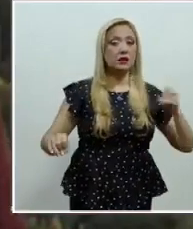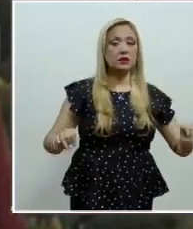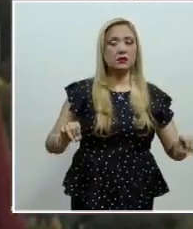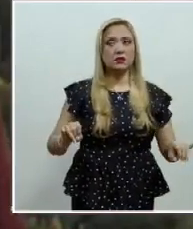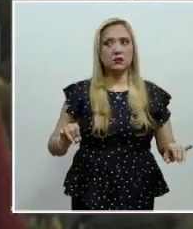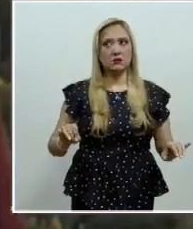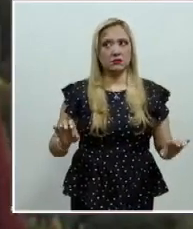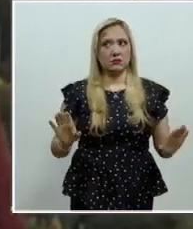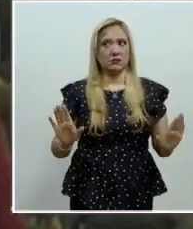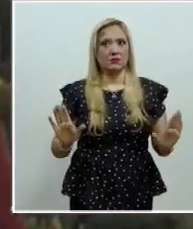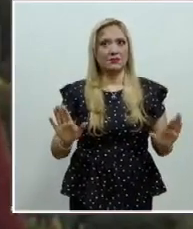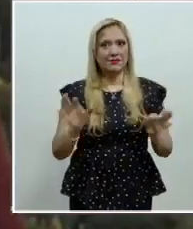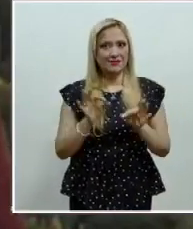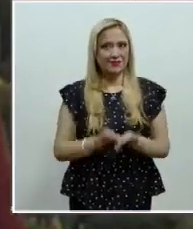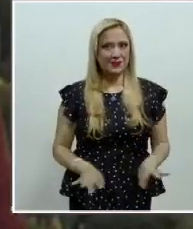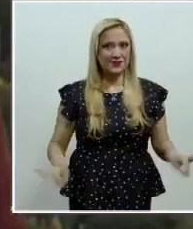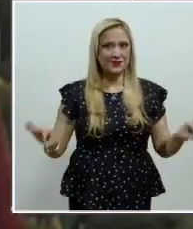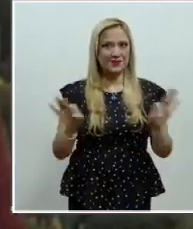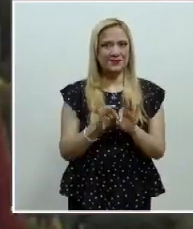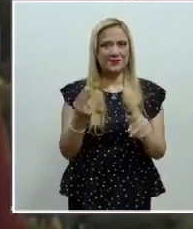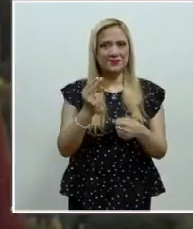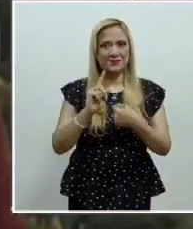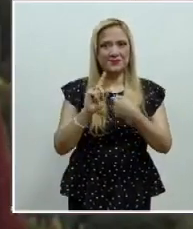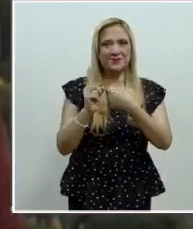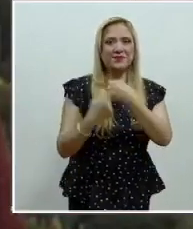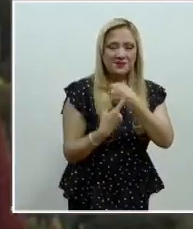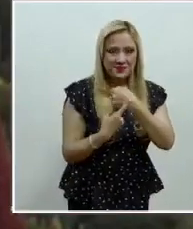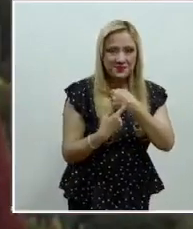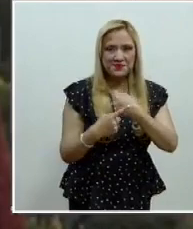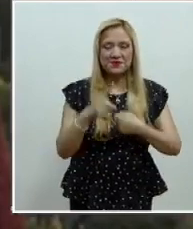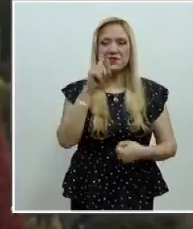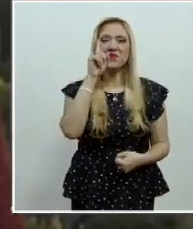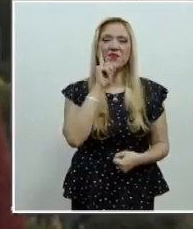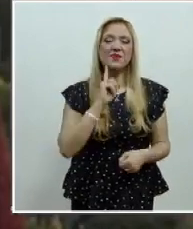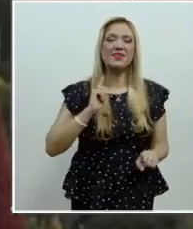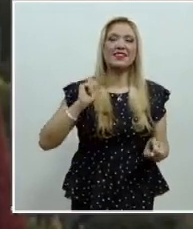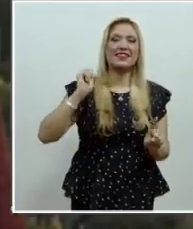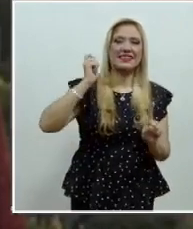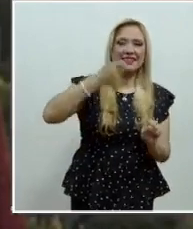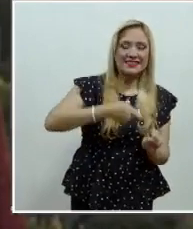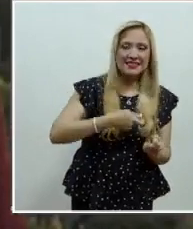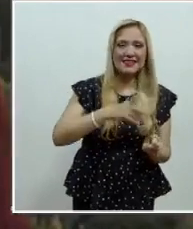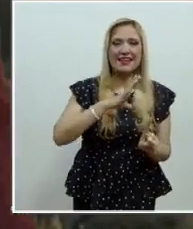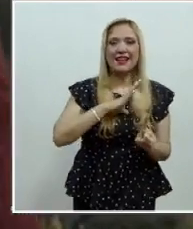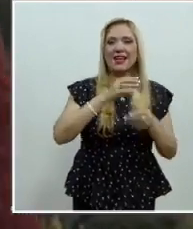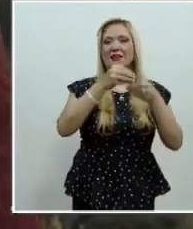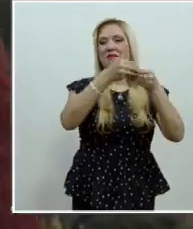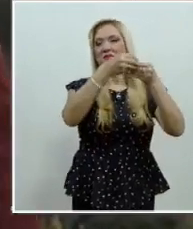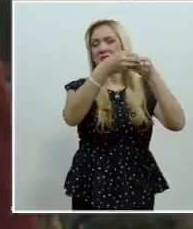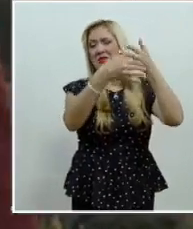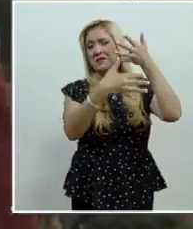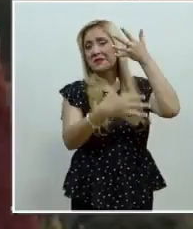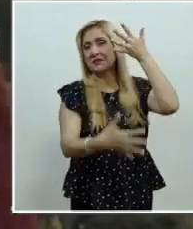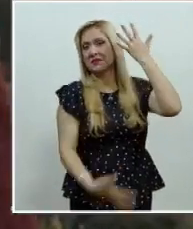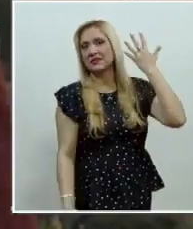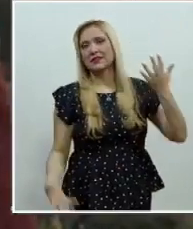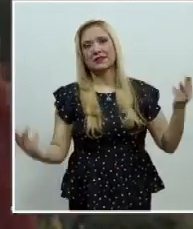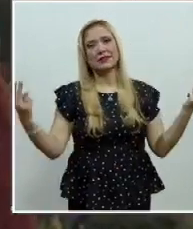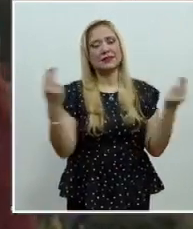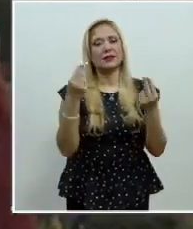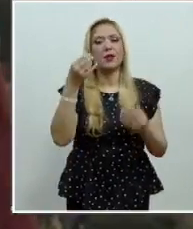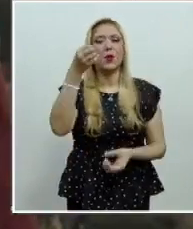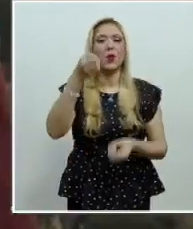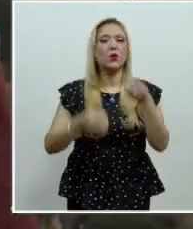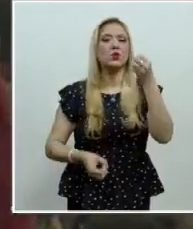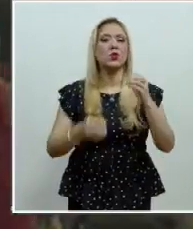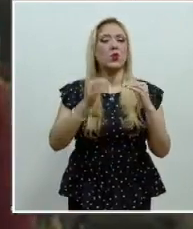parece pues que sin duda es indispensable, porque el enfoque de género en la función jurisdiccional pues es esta herramienta que es necesaria para poder juzgar